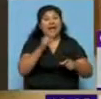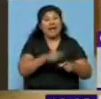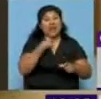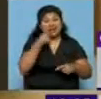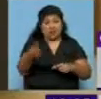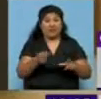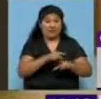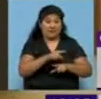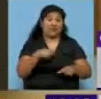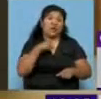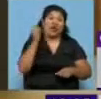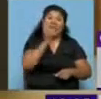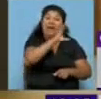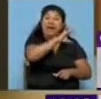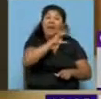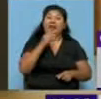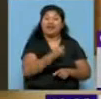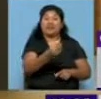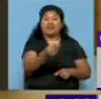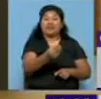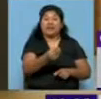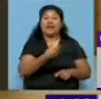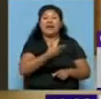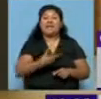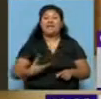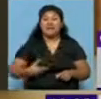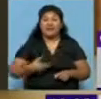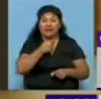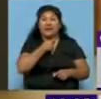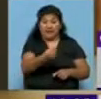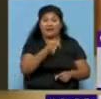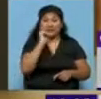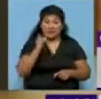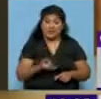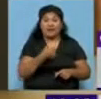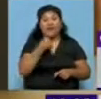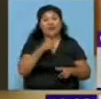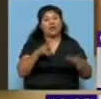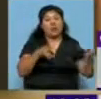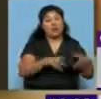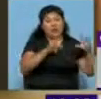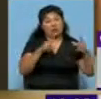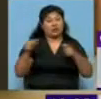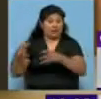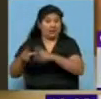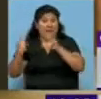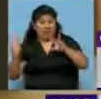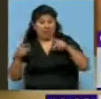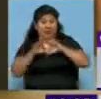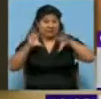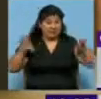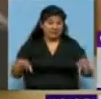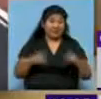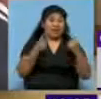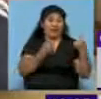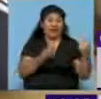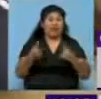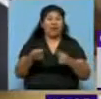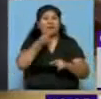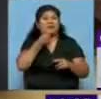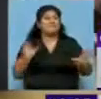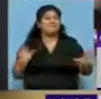Labaña tiene ganas de ser candidato a presidente. Lo que pasa es que todavía no se sabe dentro de qué frente. La gran pregunta que hay que hacerse es, ¿hay posibilidad de